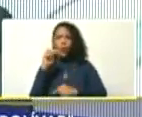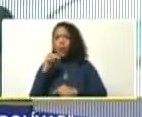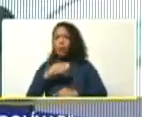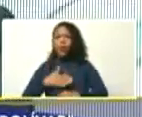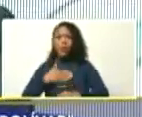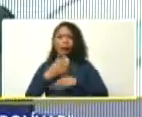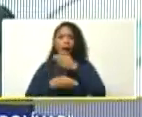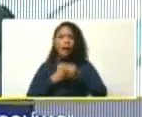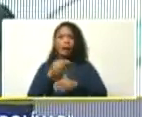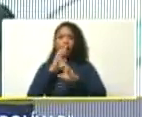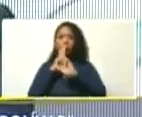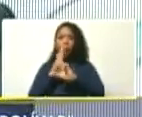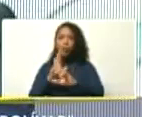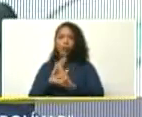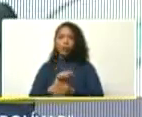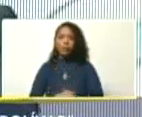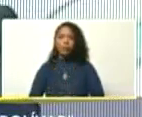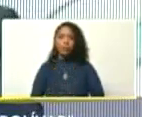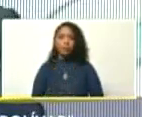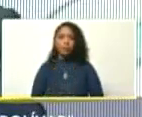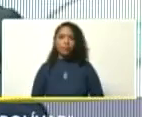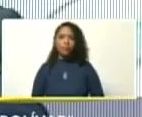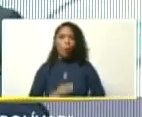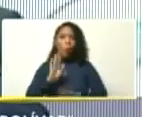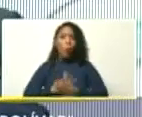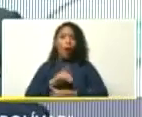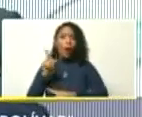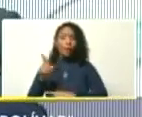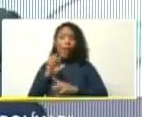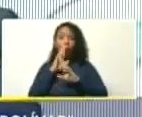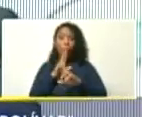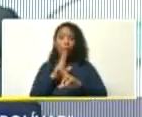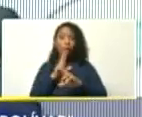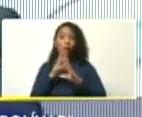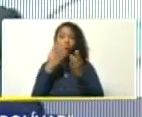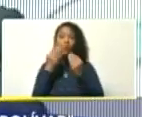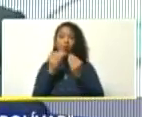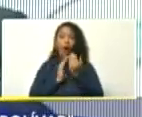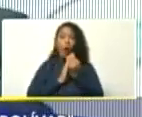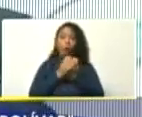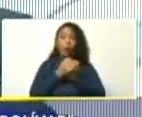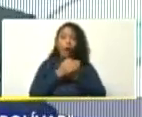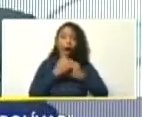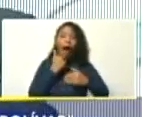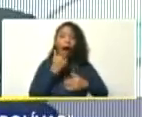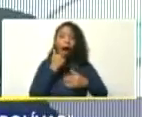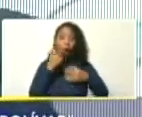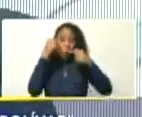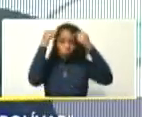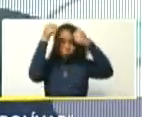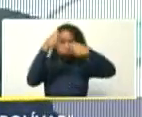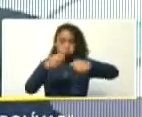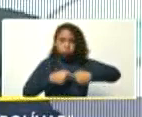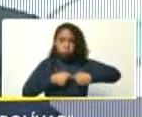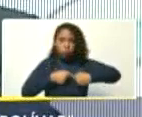esas respuestas, porque esas respuestas están ocultas en alguna parte de esos laberintos de los seres